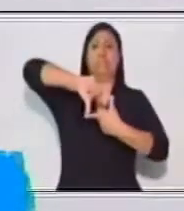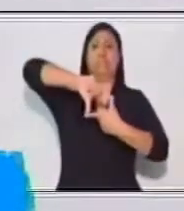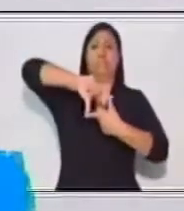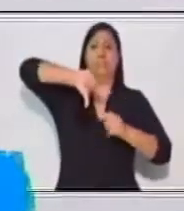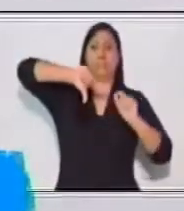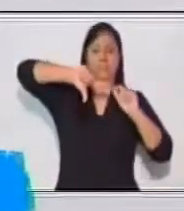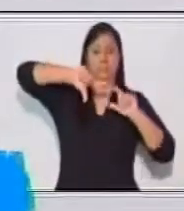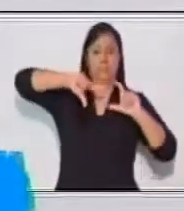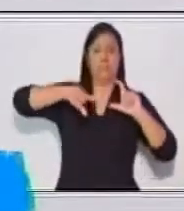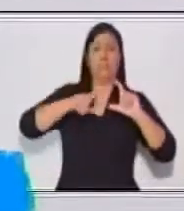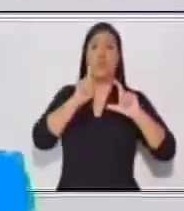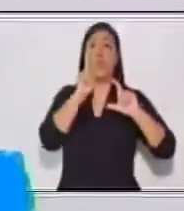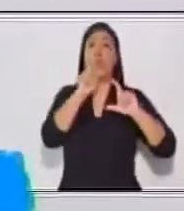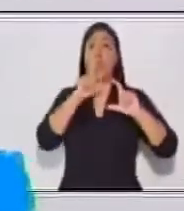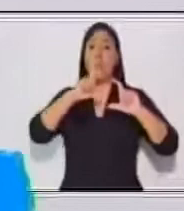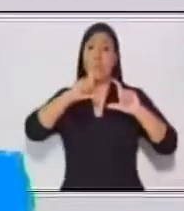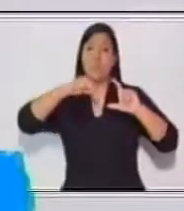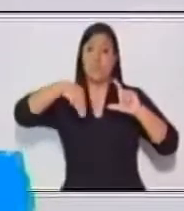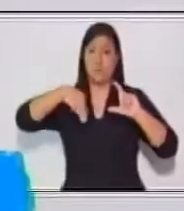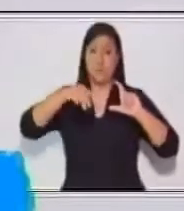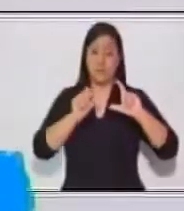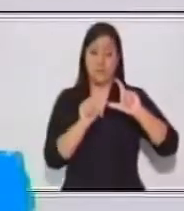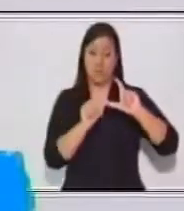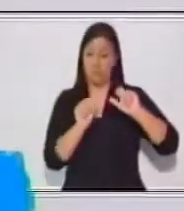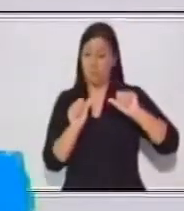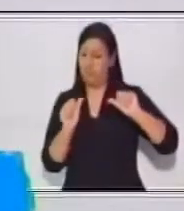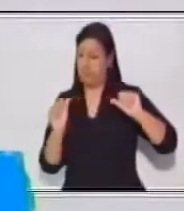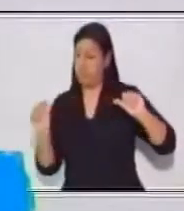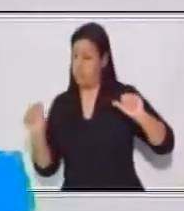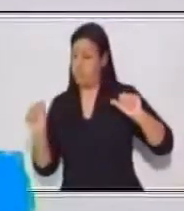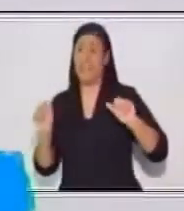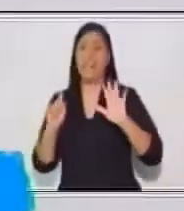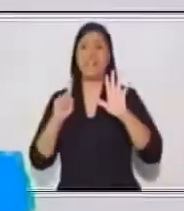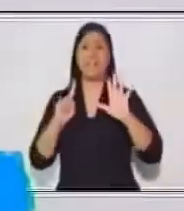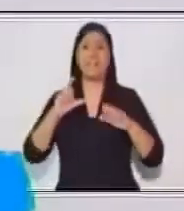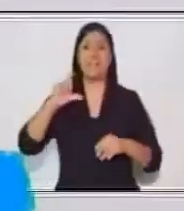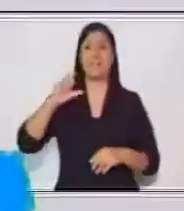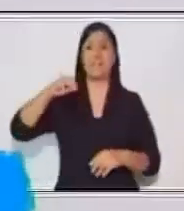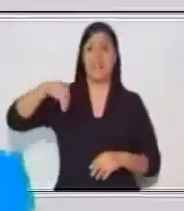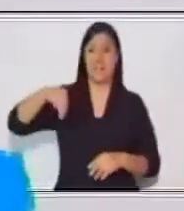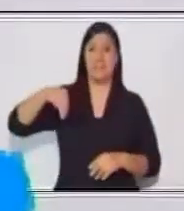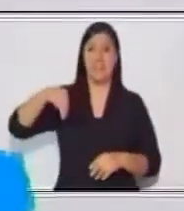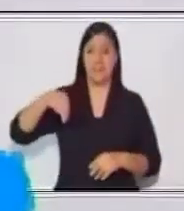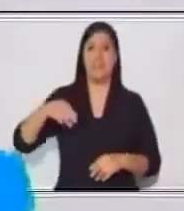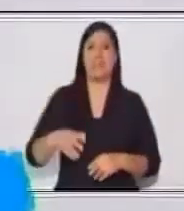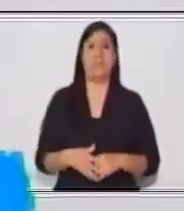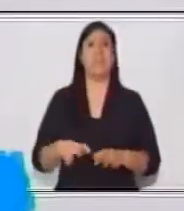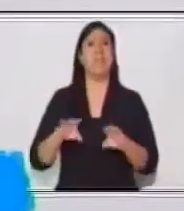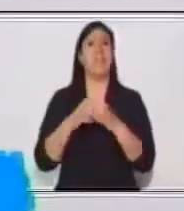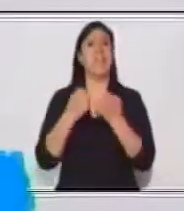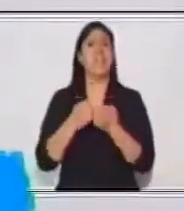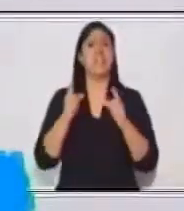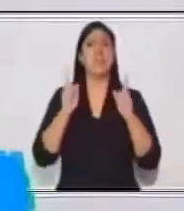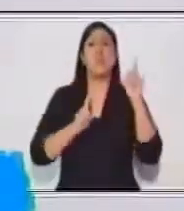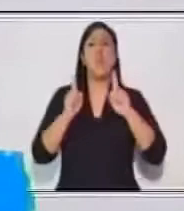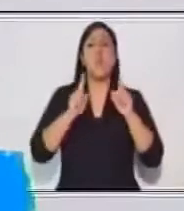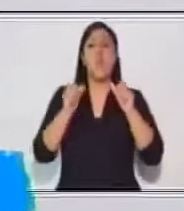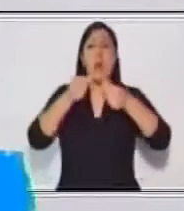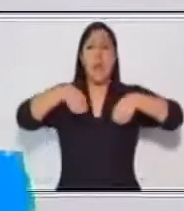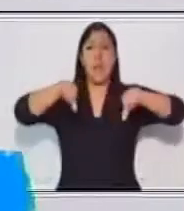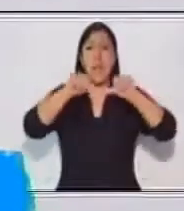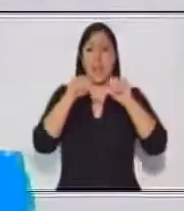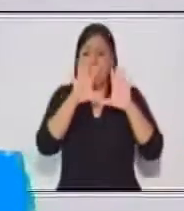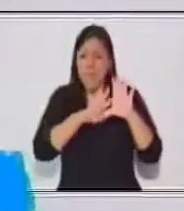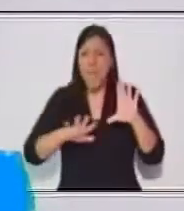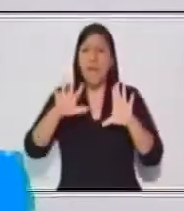en su altura y 6 centímetros en su base. Para encontrar el área de un rectángulo multiplicamos la base por la